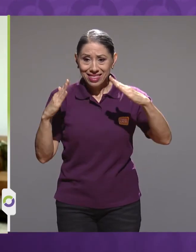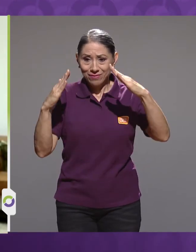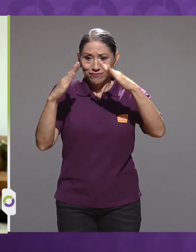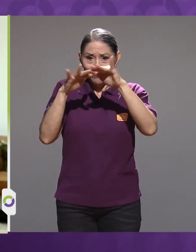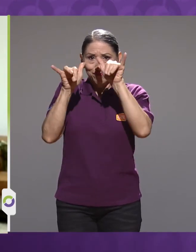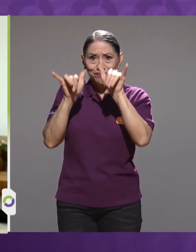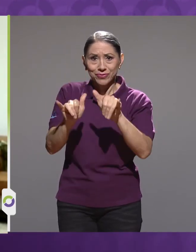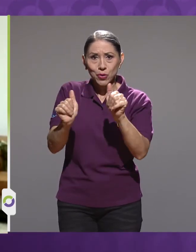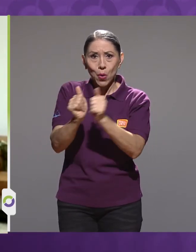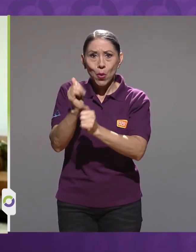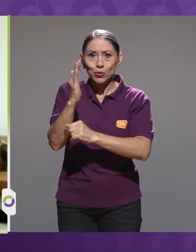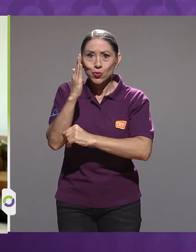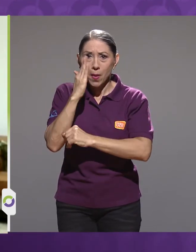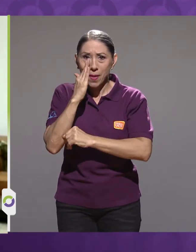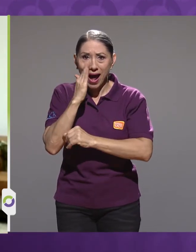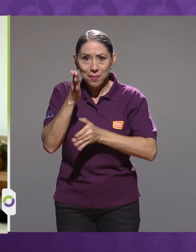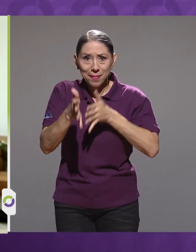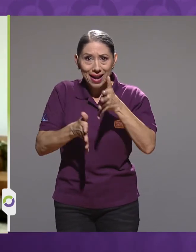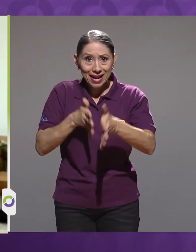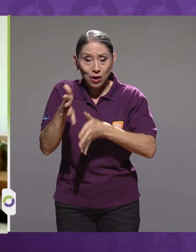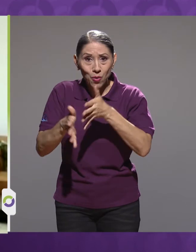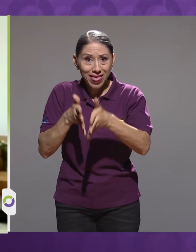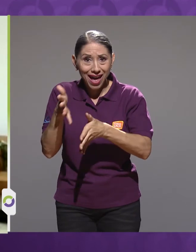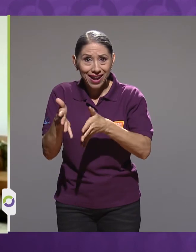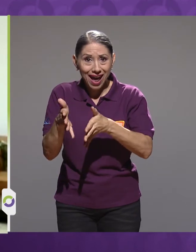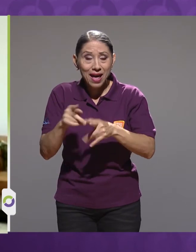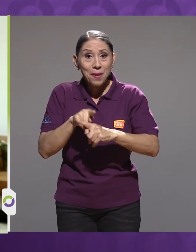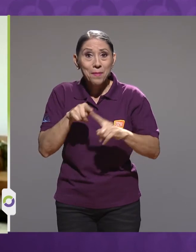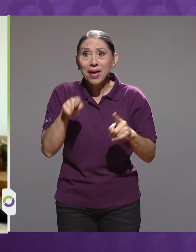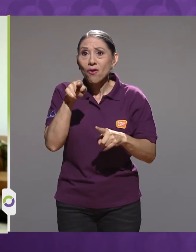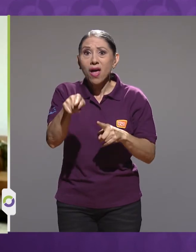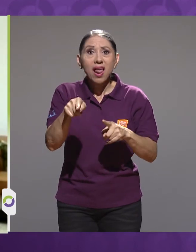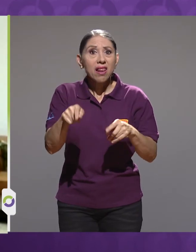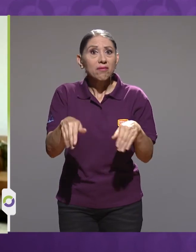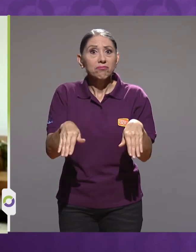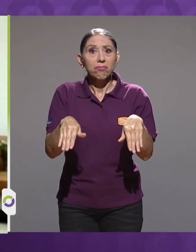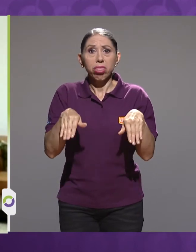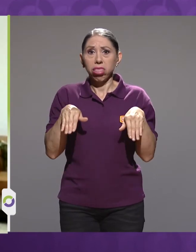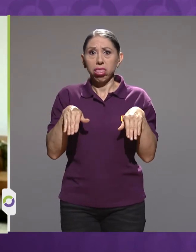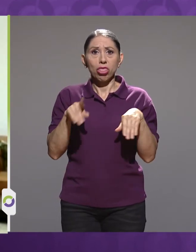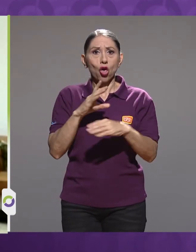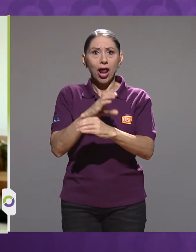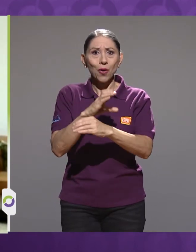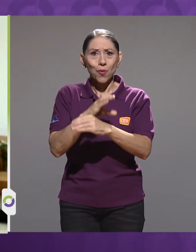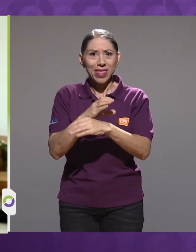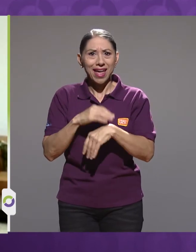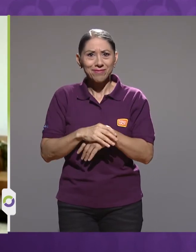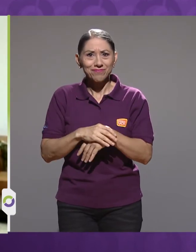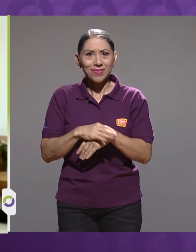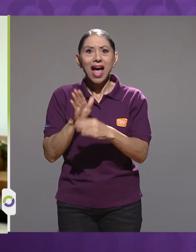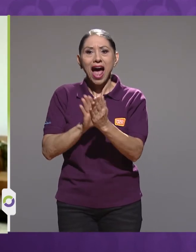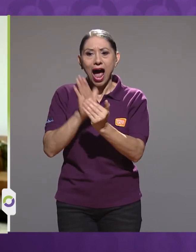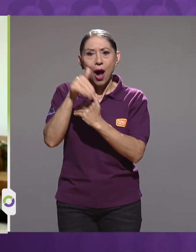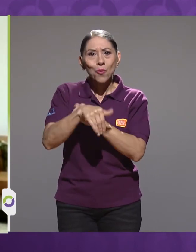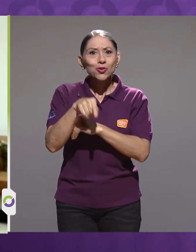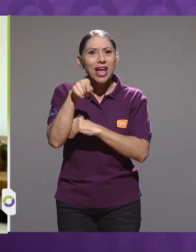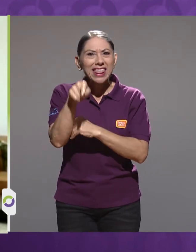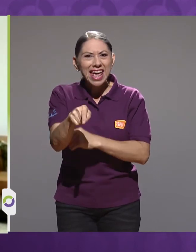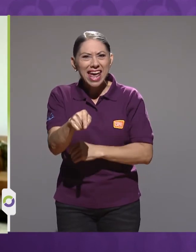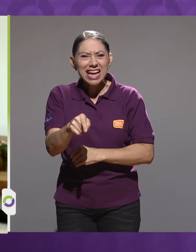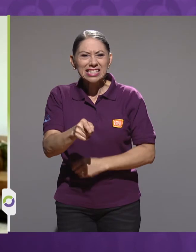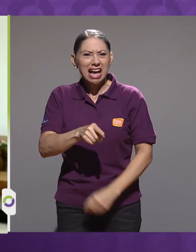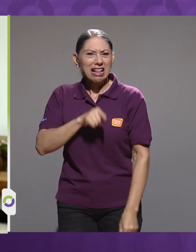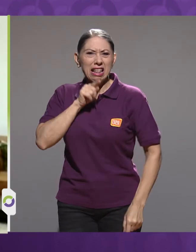con su mamá para que la cuidara. No la cuida y abusa de